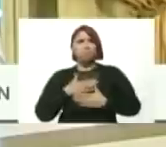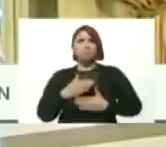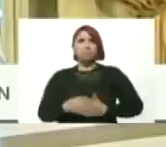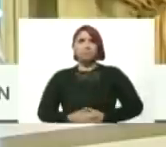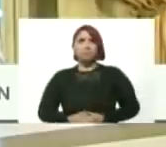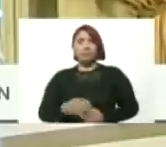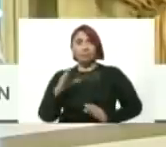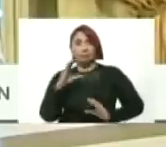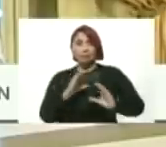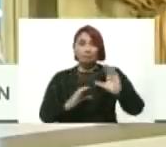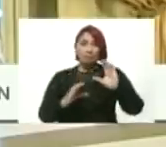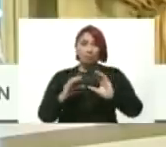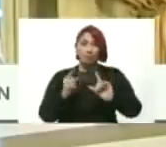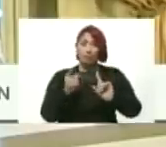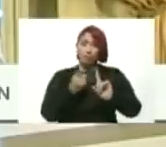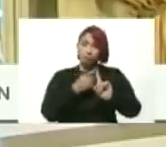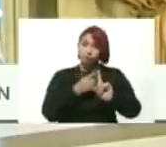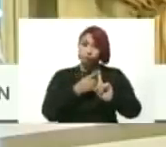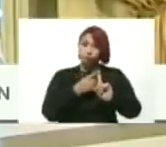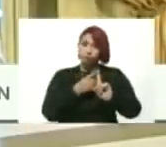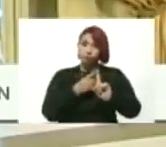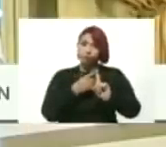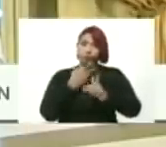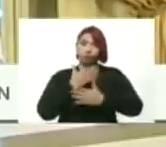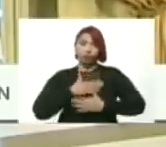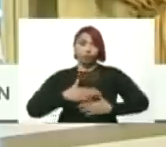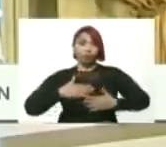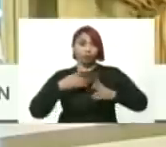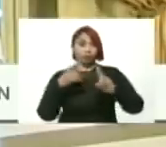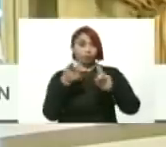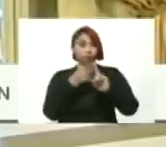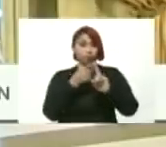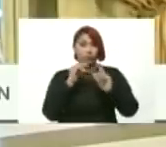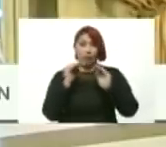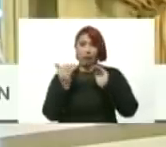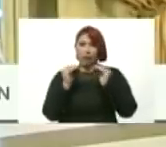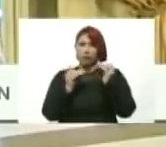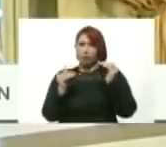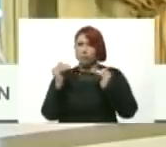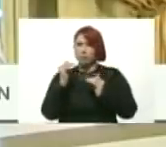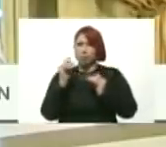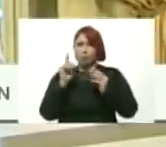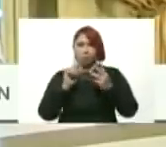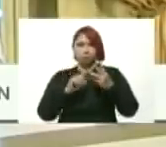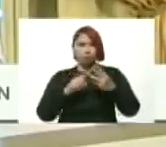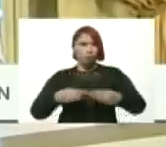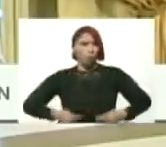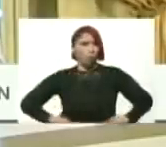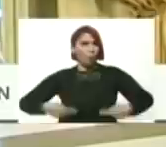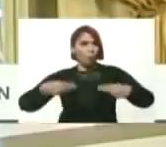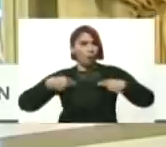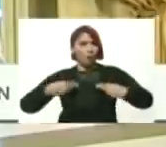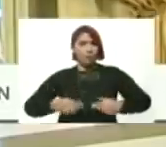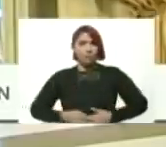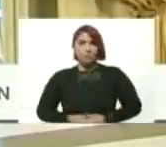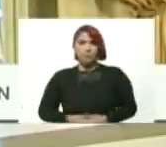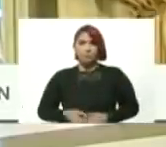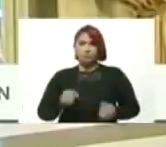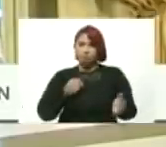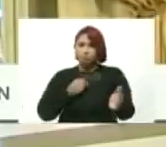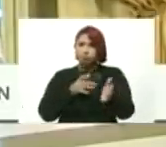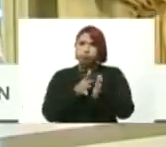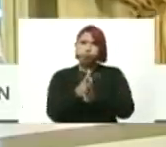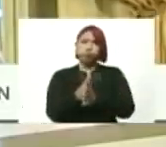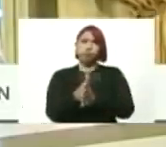científica en primer lugar calidad ética y moral calidad humanística gratuito